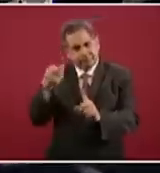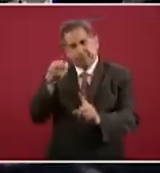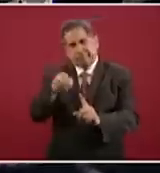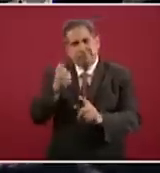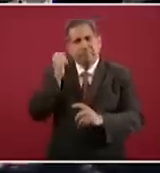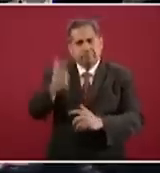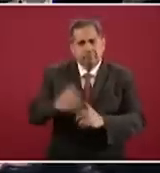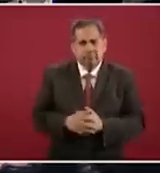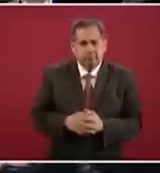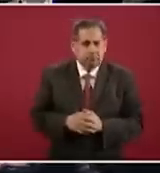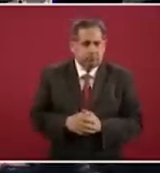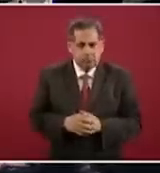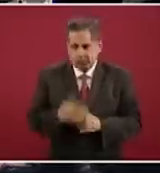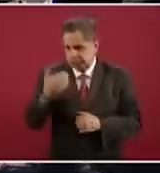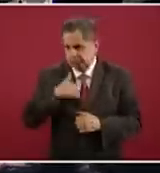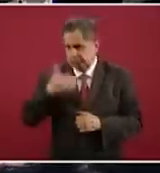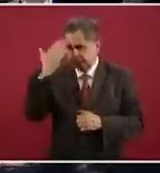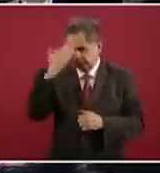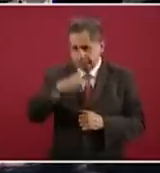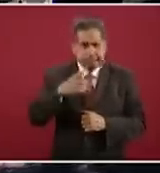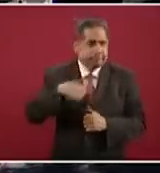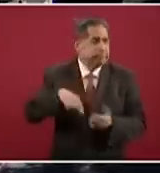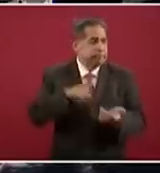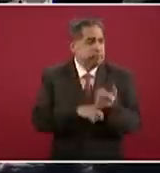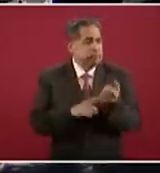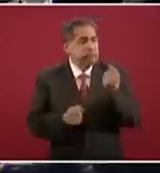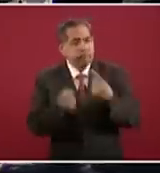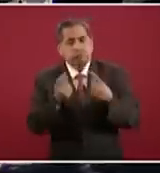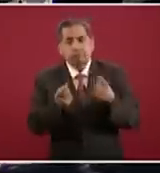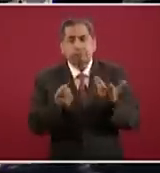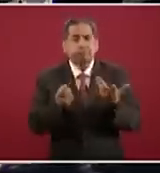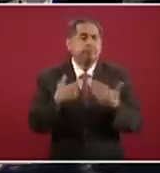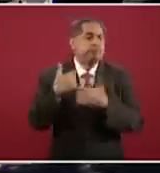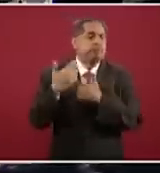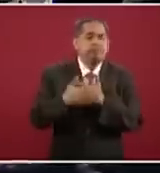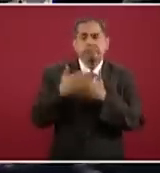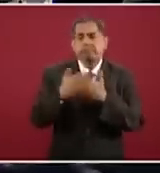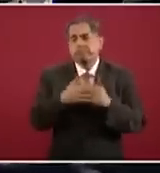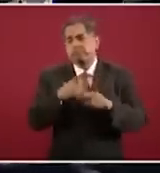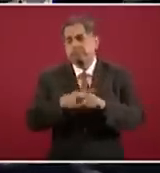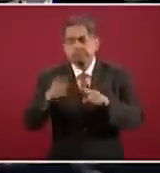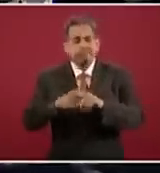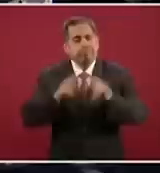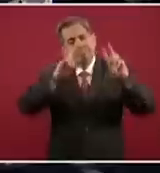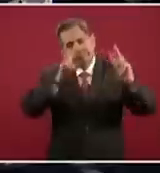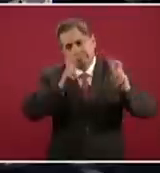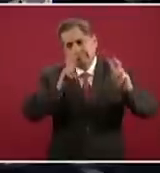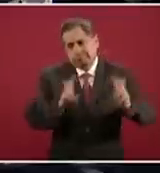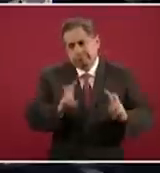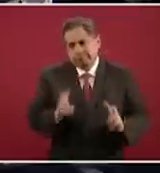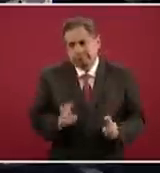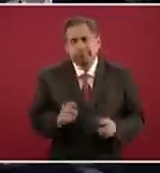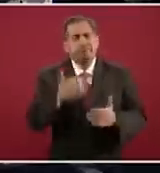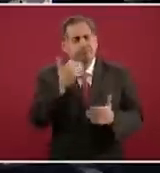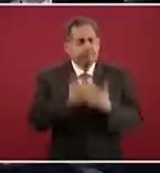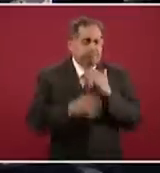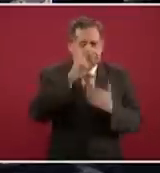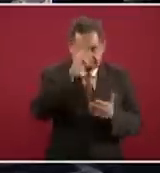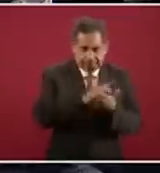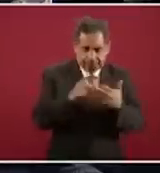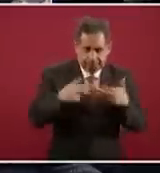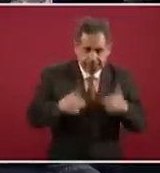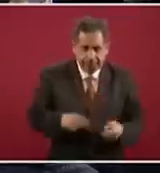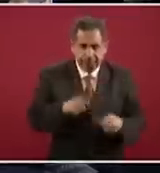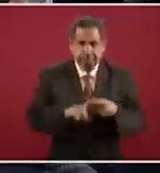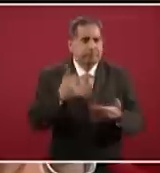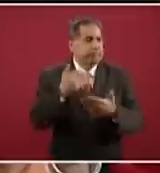muy bien pues que han estado saliendo y seguirán saliendo quizá diferentes temas de violación a los derechos humanos,